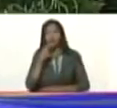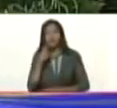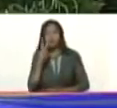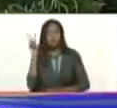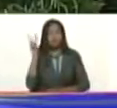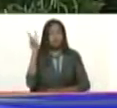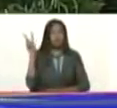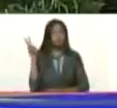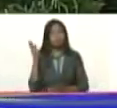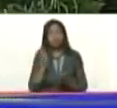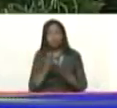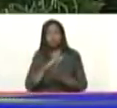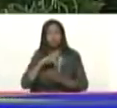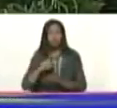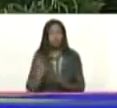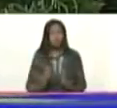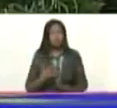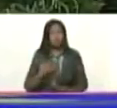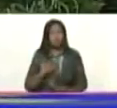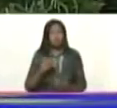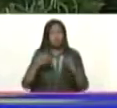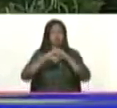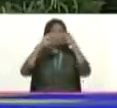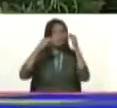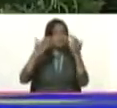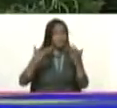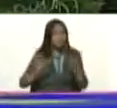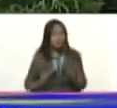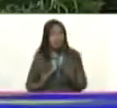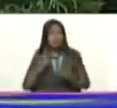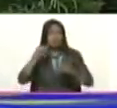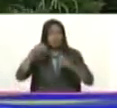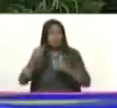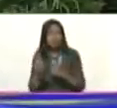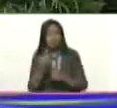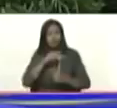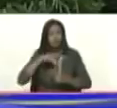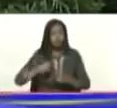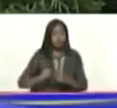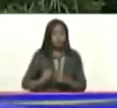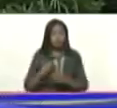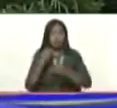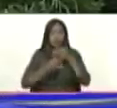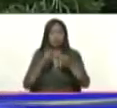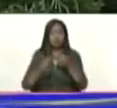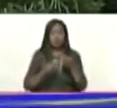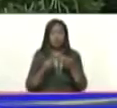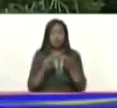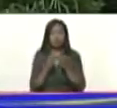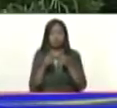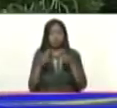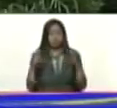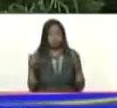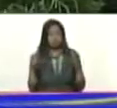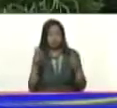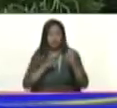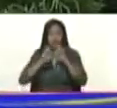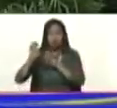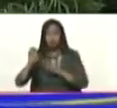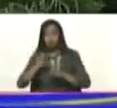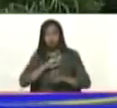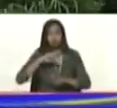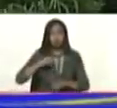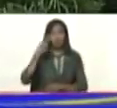de Venezuela. Así que me siento siempre muy feliz luego de que hacemos este periplo por